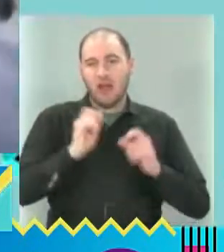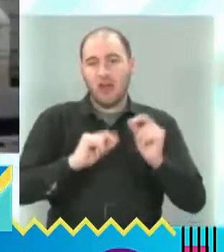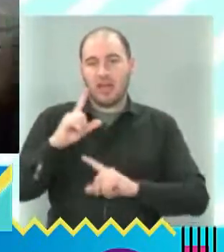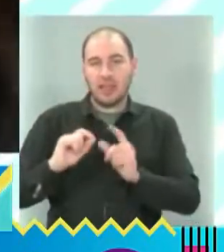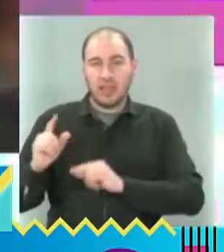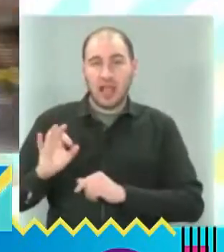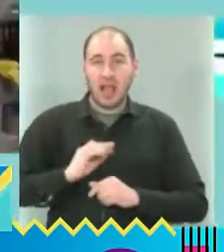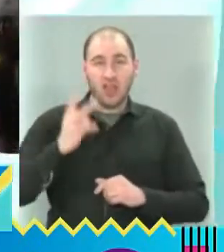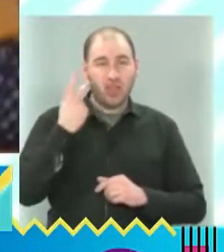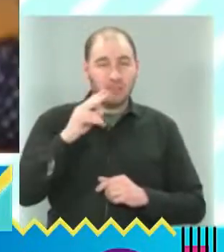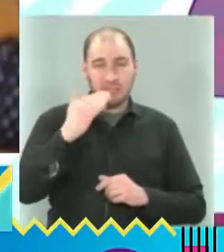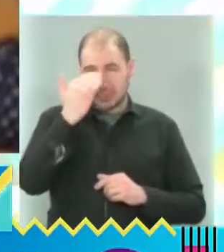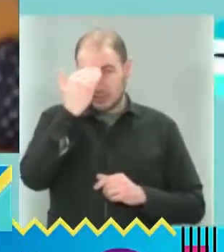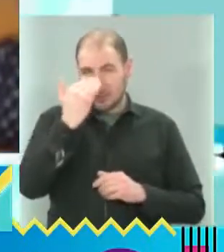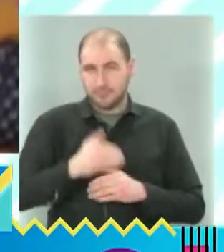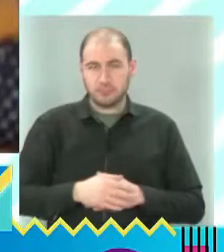aunque es del 2015,